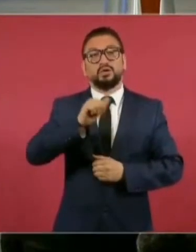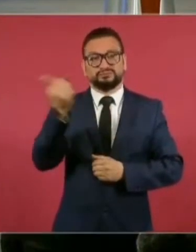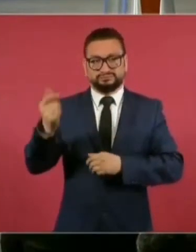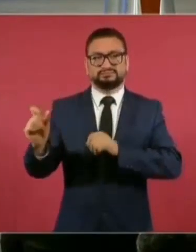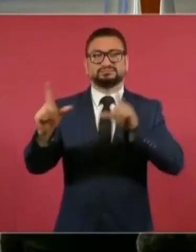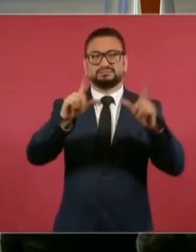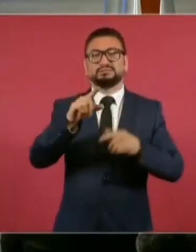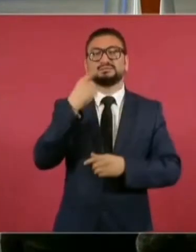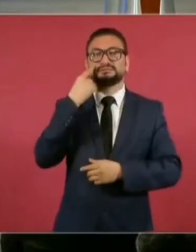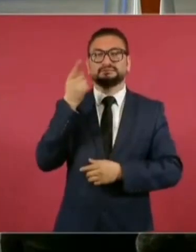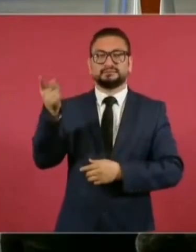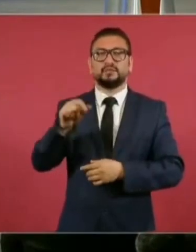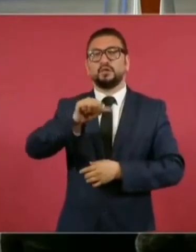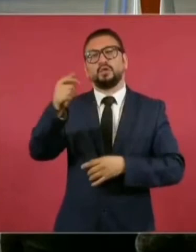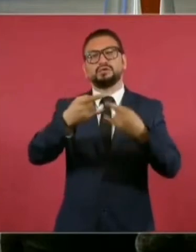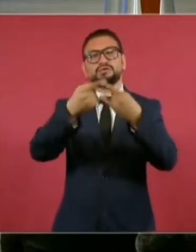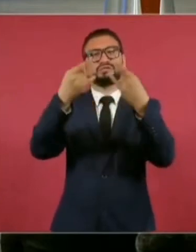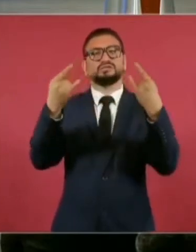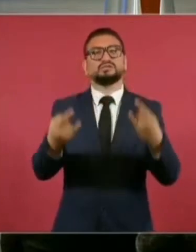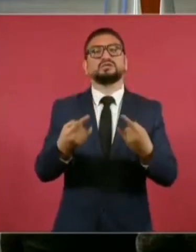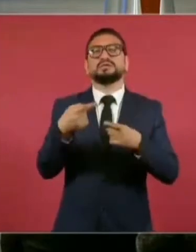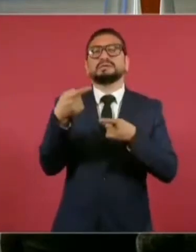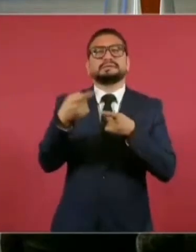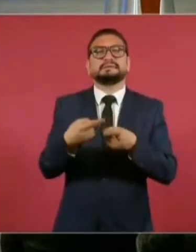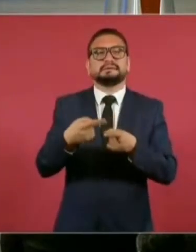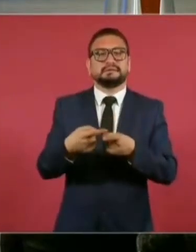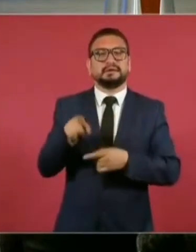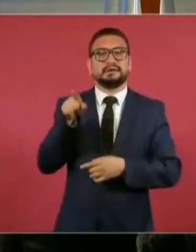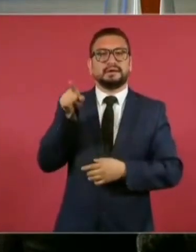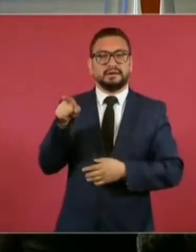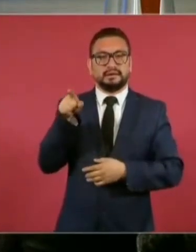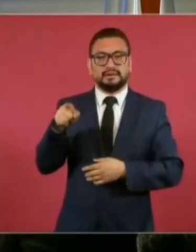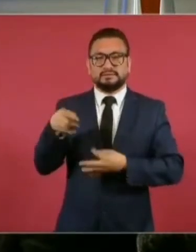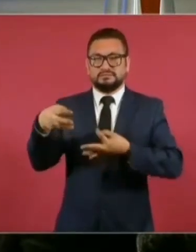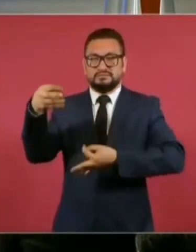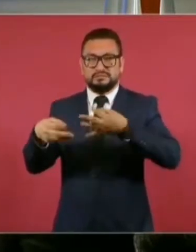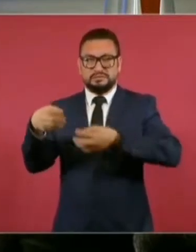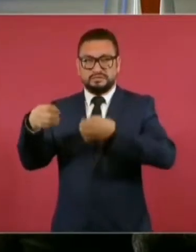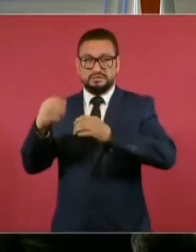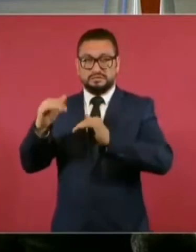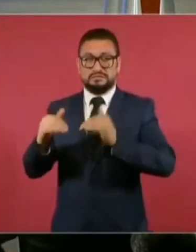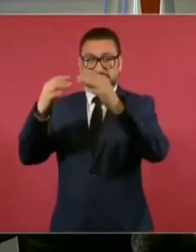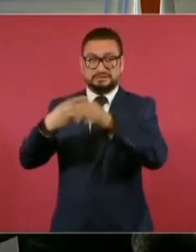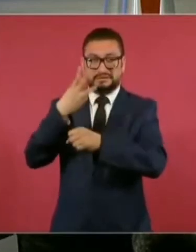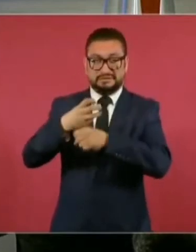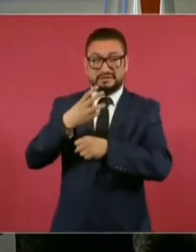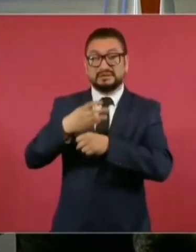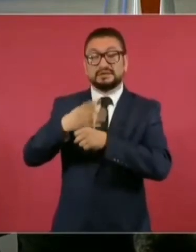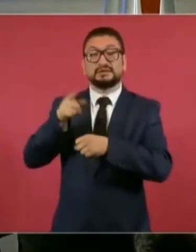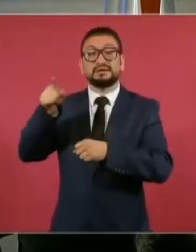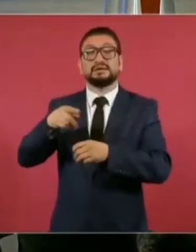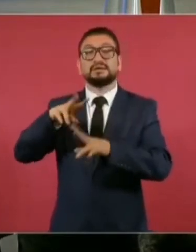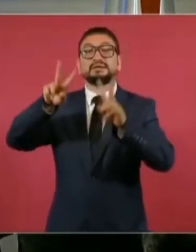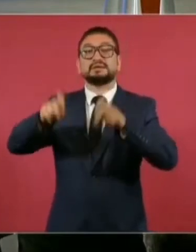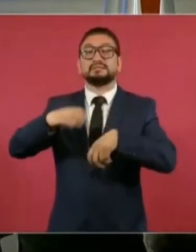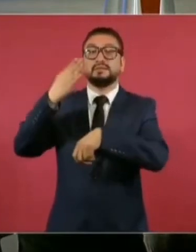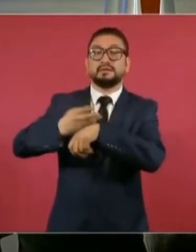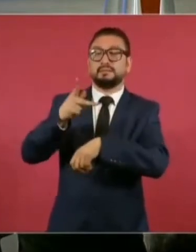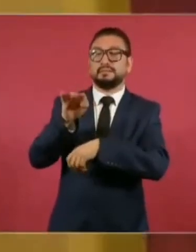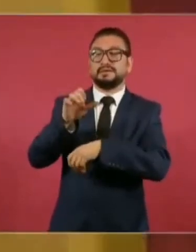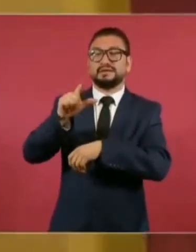También está el caso de los magistrados del Tercer Tribunal Colegiado en materia penal del